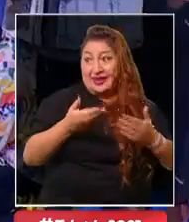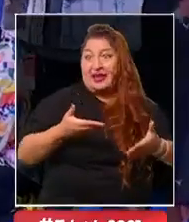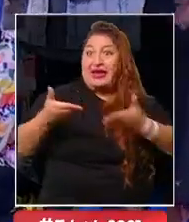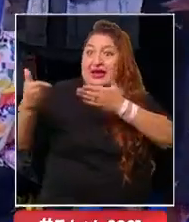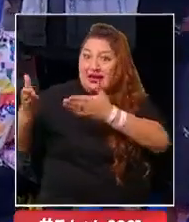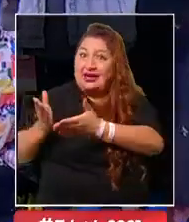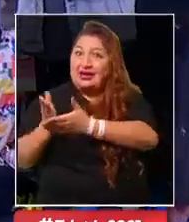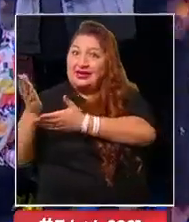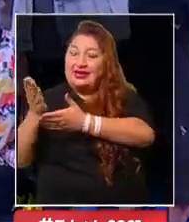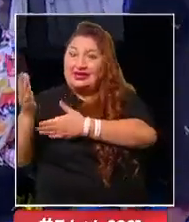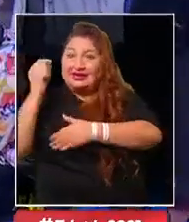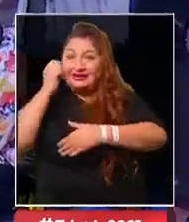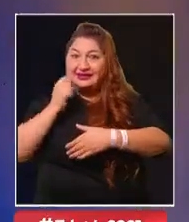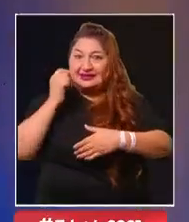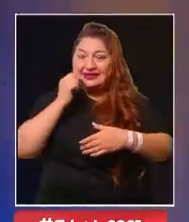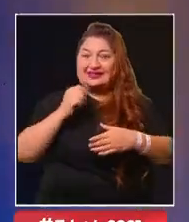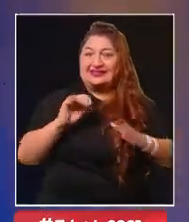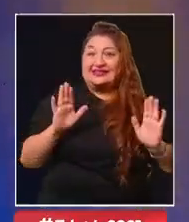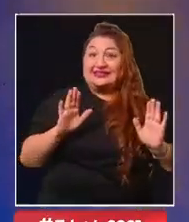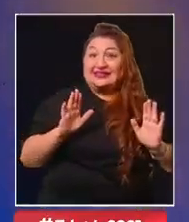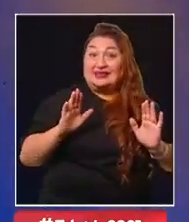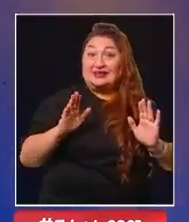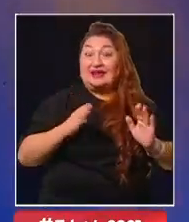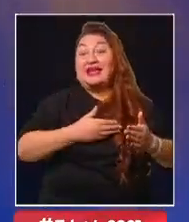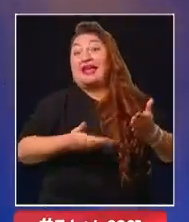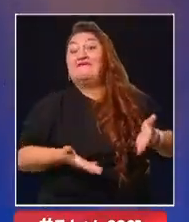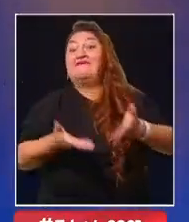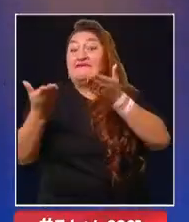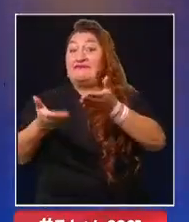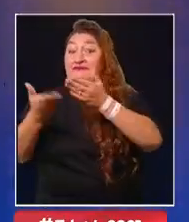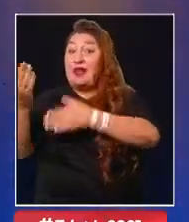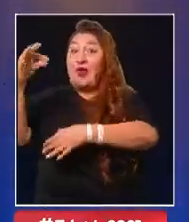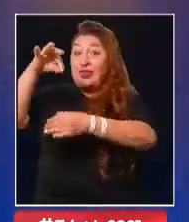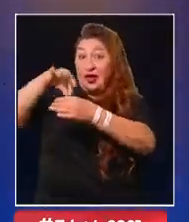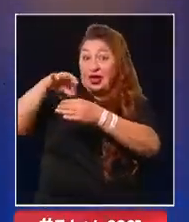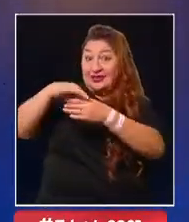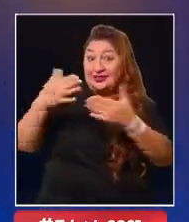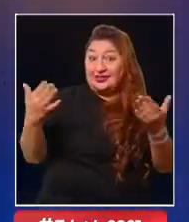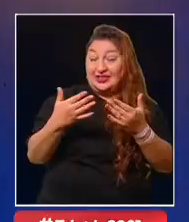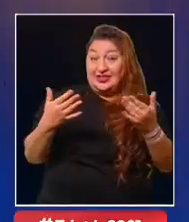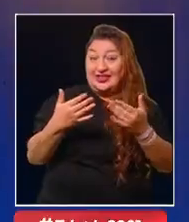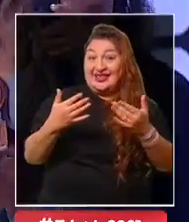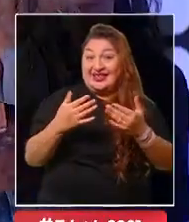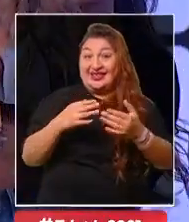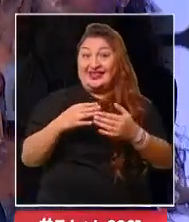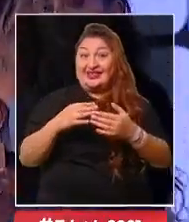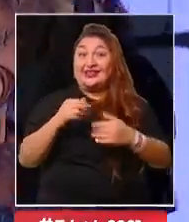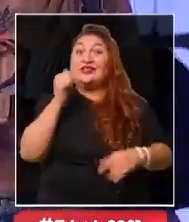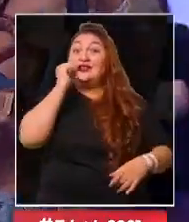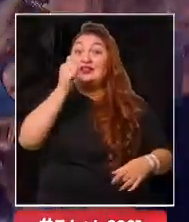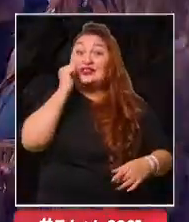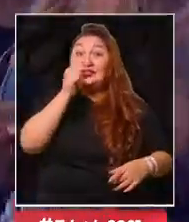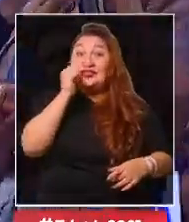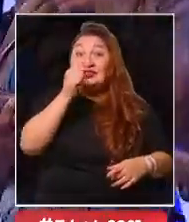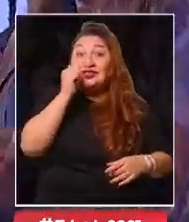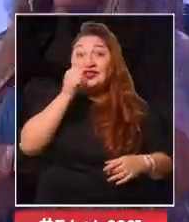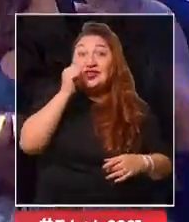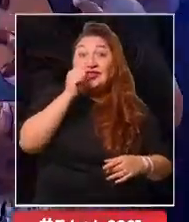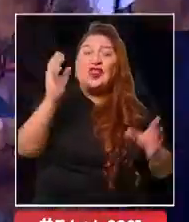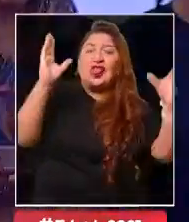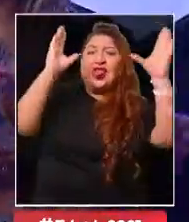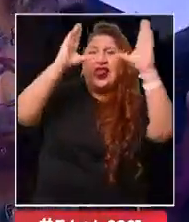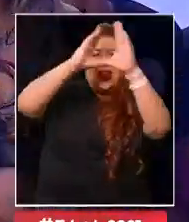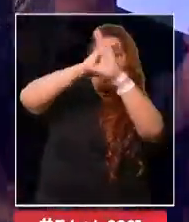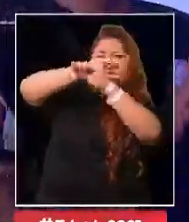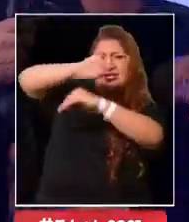Francisco. Para ir a donaciones. No importa, no tengo entonces. Nada, pero, oiga. Todos los días, de no, noche y de día. Mensaje.